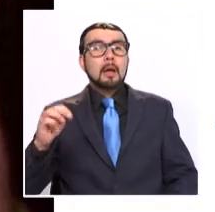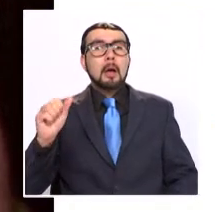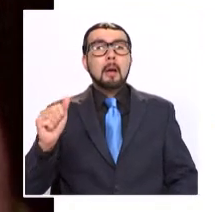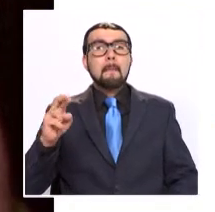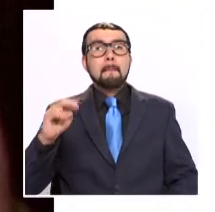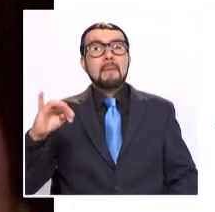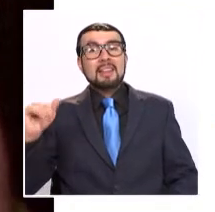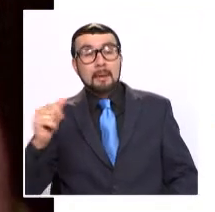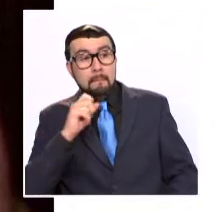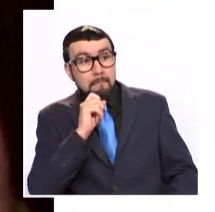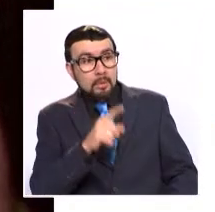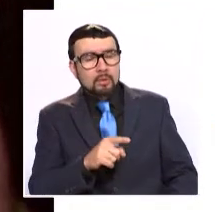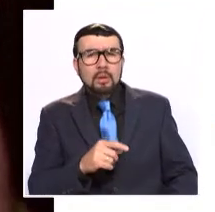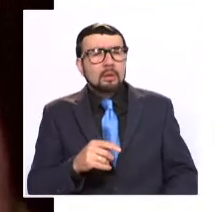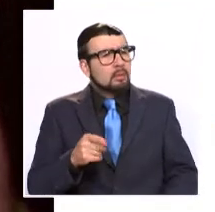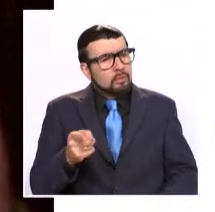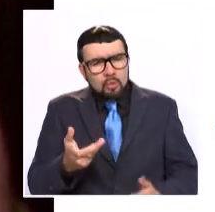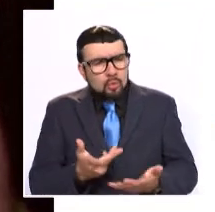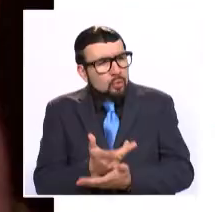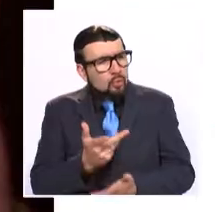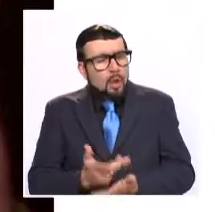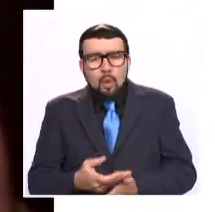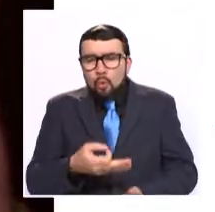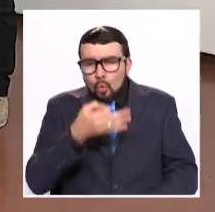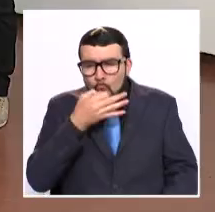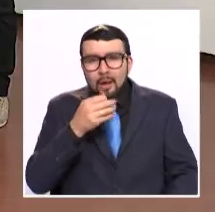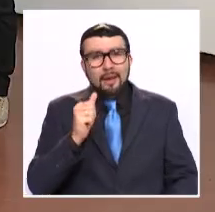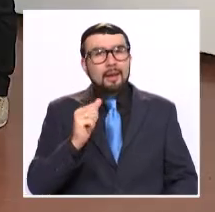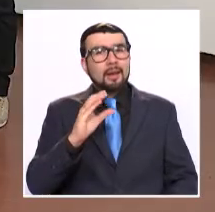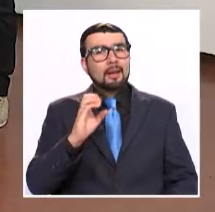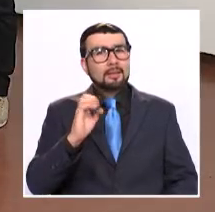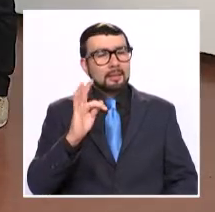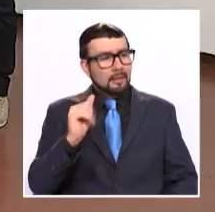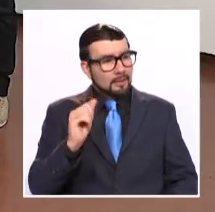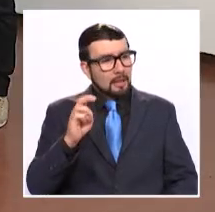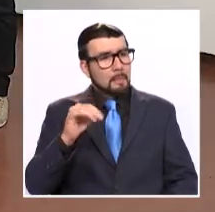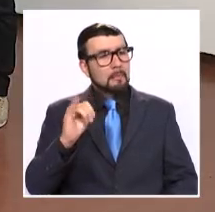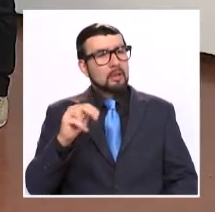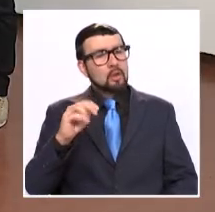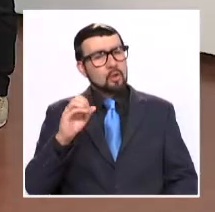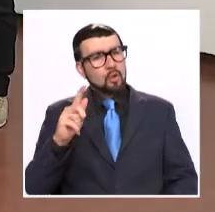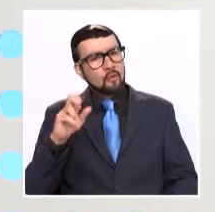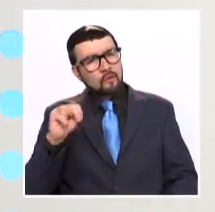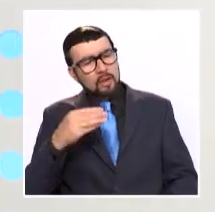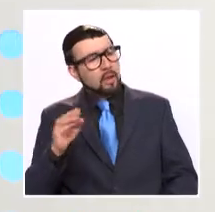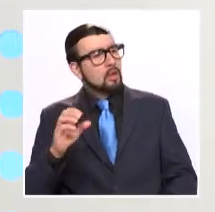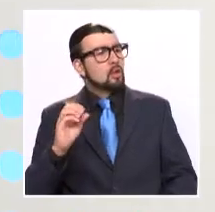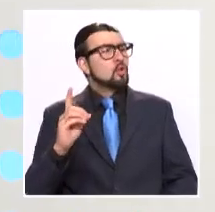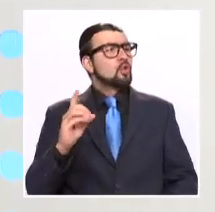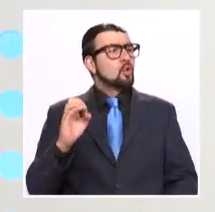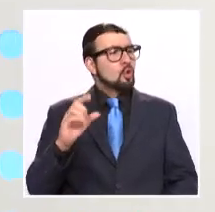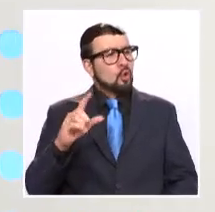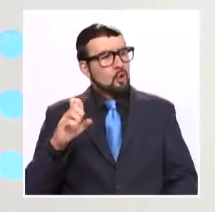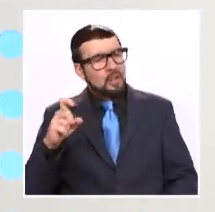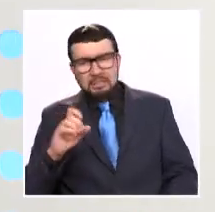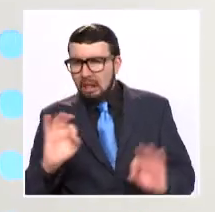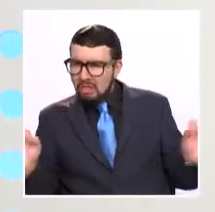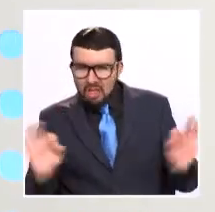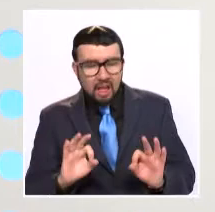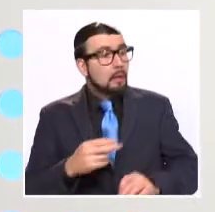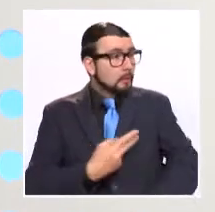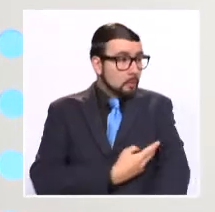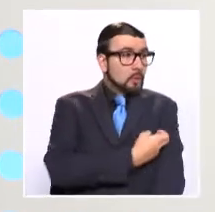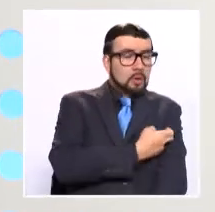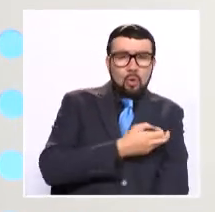qué no se recomienda dar acetaminofén a un niño después de una vacuna, ni doles, ni nada de estos antipiréticos? A ver, la indicación en el